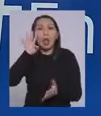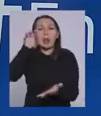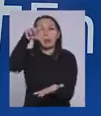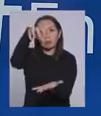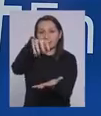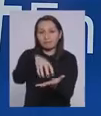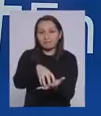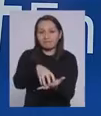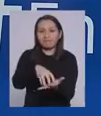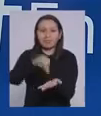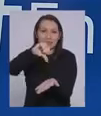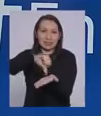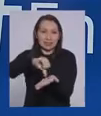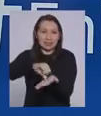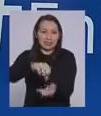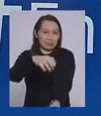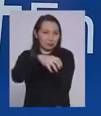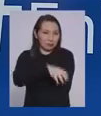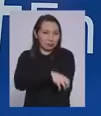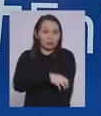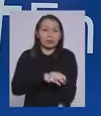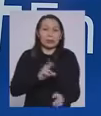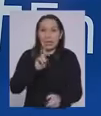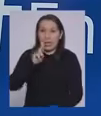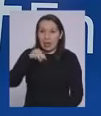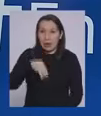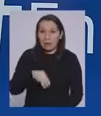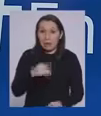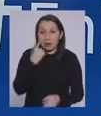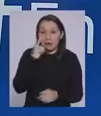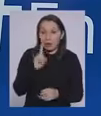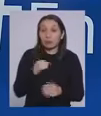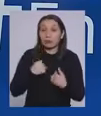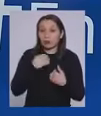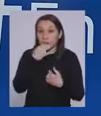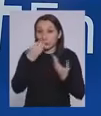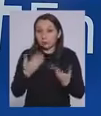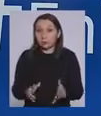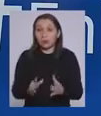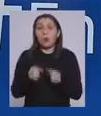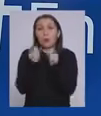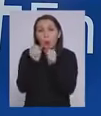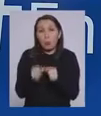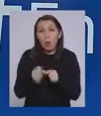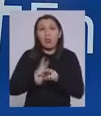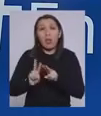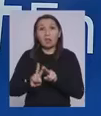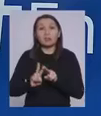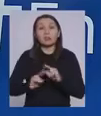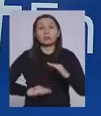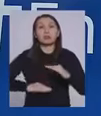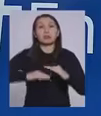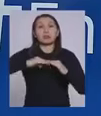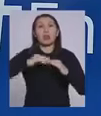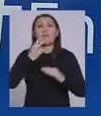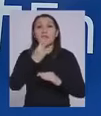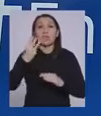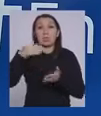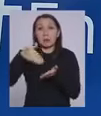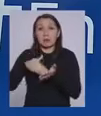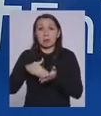la región metropolitana. Pero, tal como lo mencioné, nosotros tenemos una capacidad de 23.000 y estamos